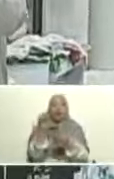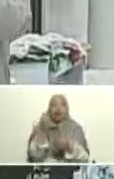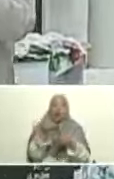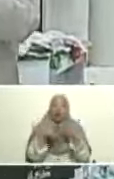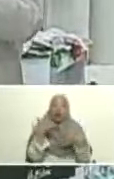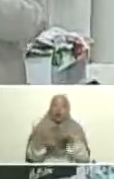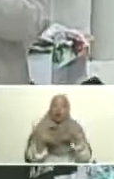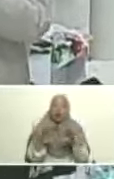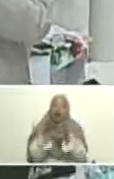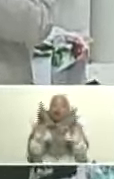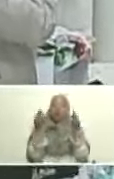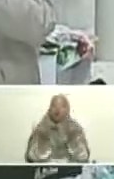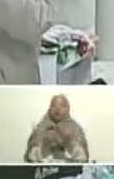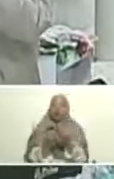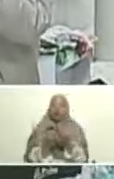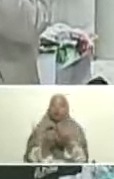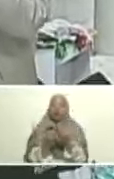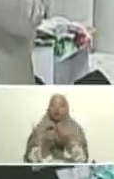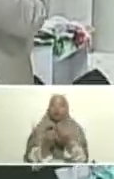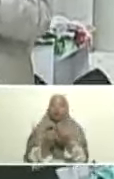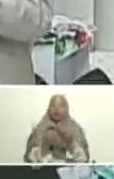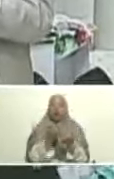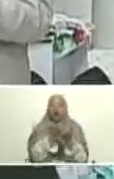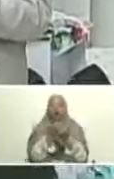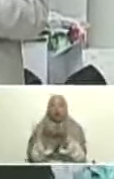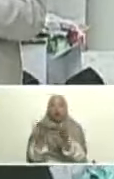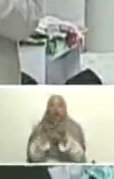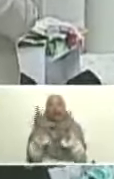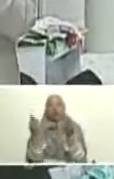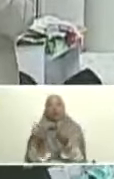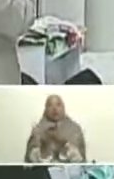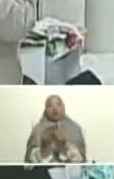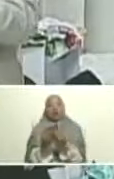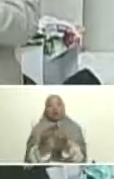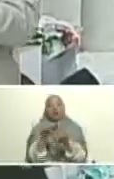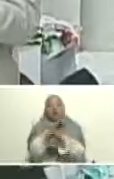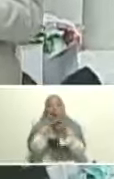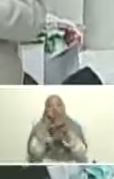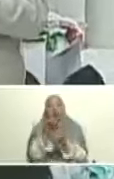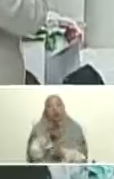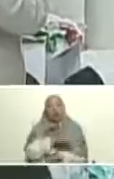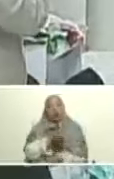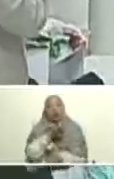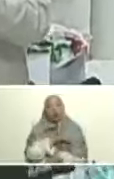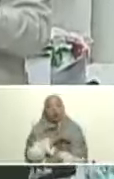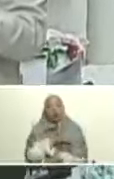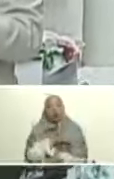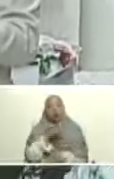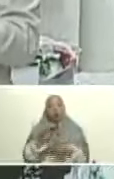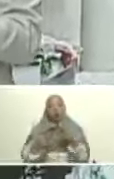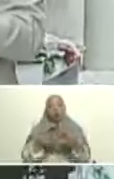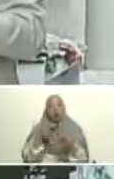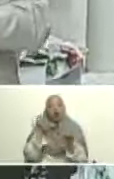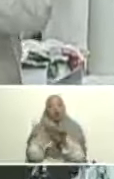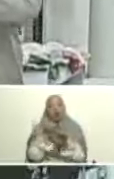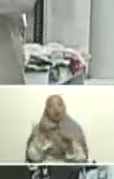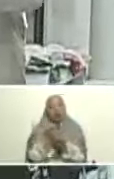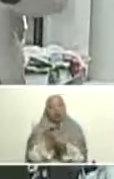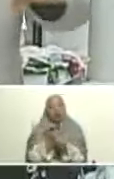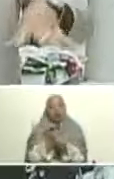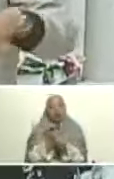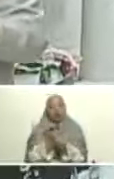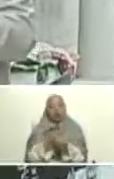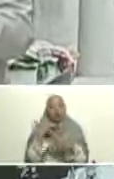actividad económica que genera felicidad familiar, felicidad social, que genera empleo,